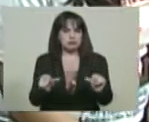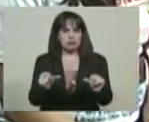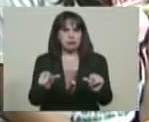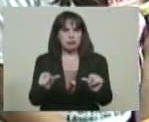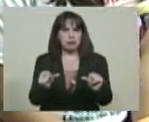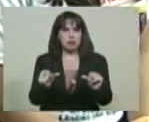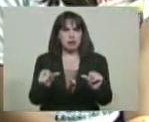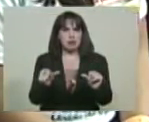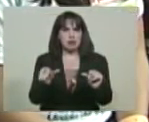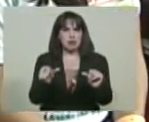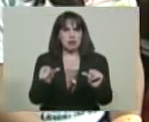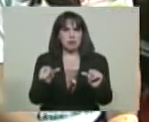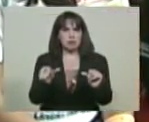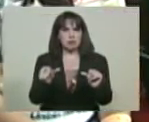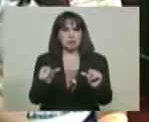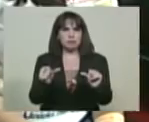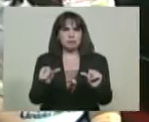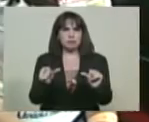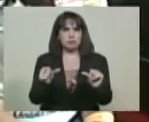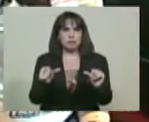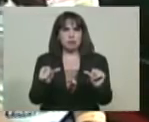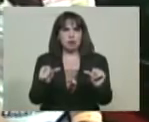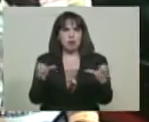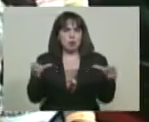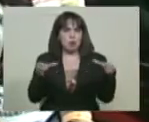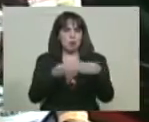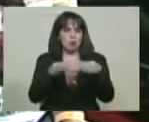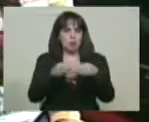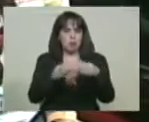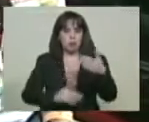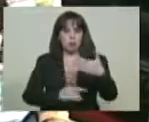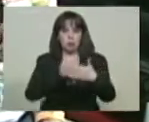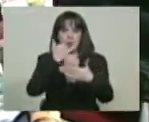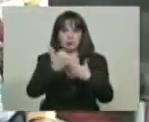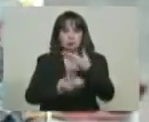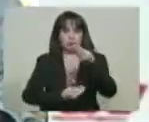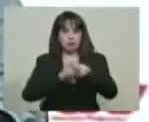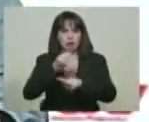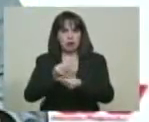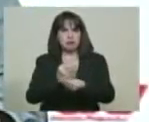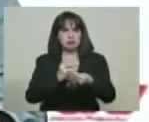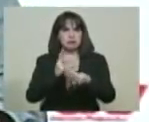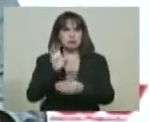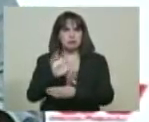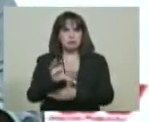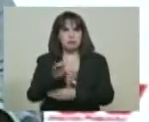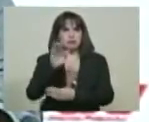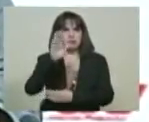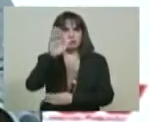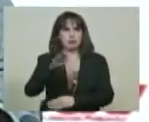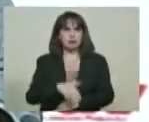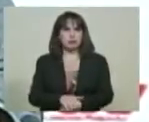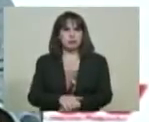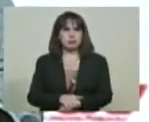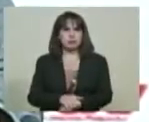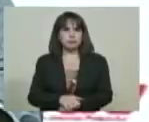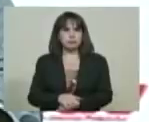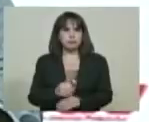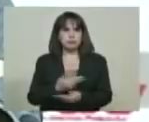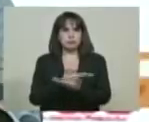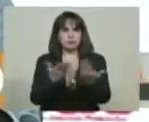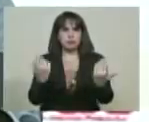cuerpo de proyectos por la patria del futuro. Ustedes que tienen la